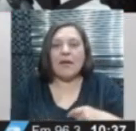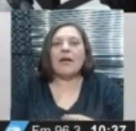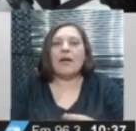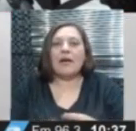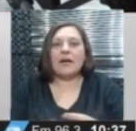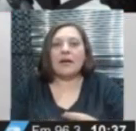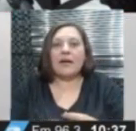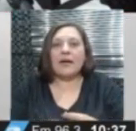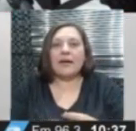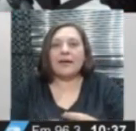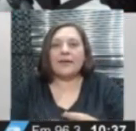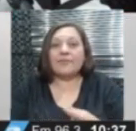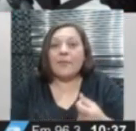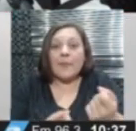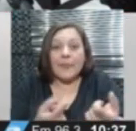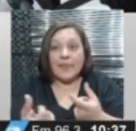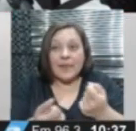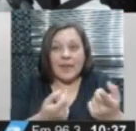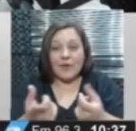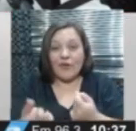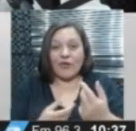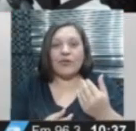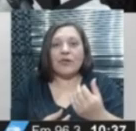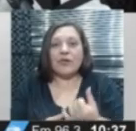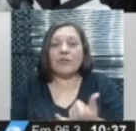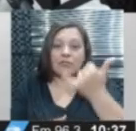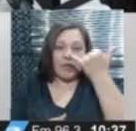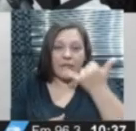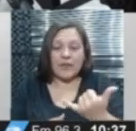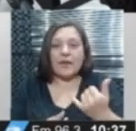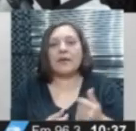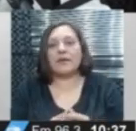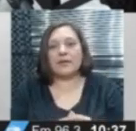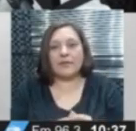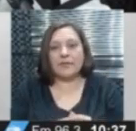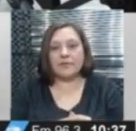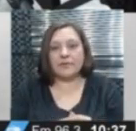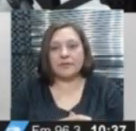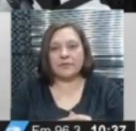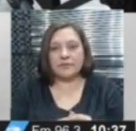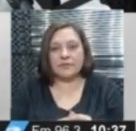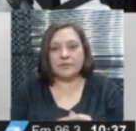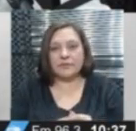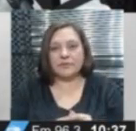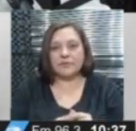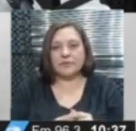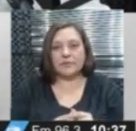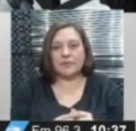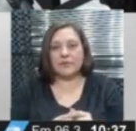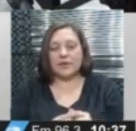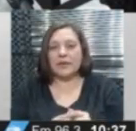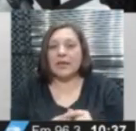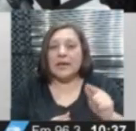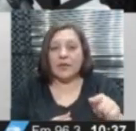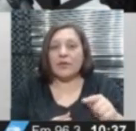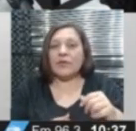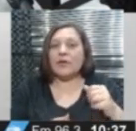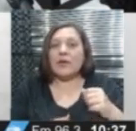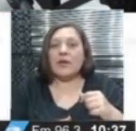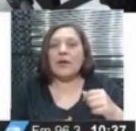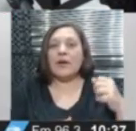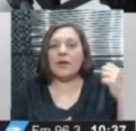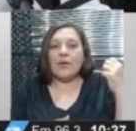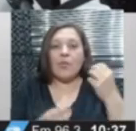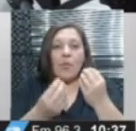panafricanismo no la el la autogestión y la autodeterminación y y quizás también